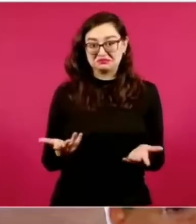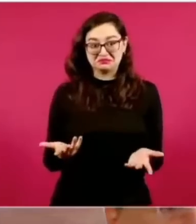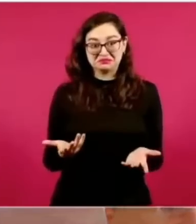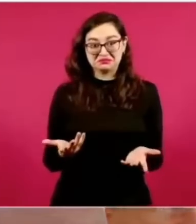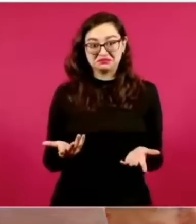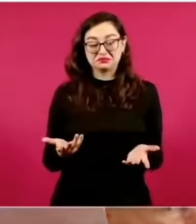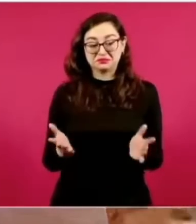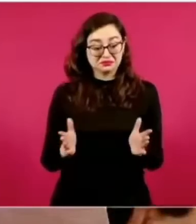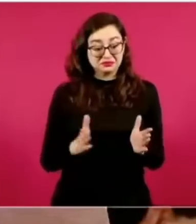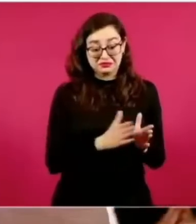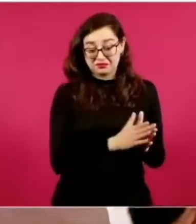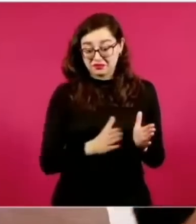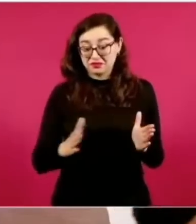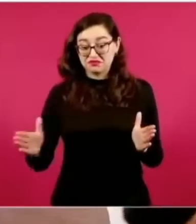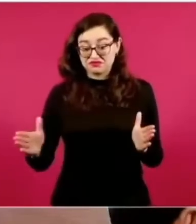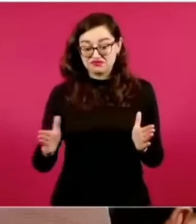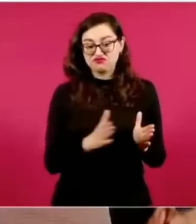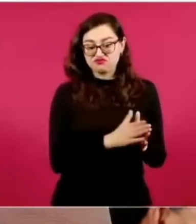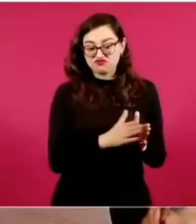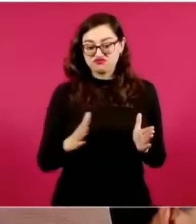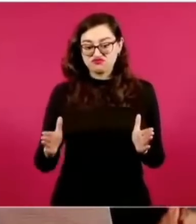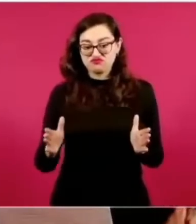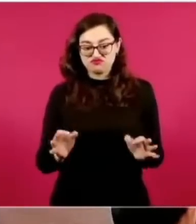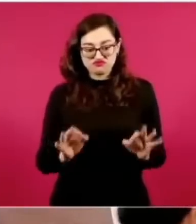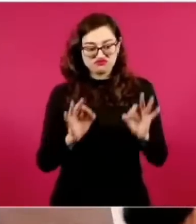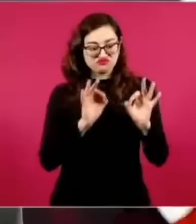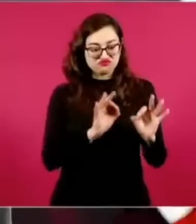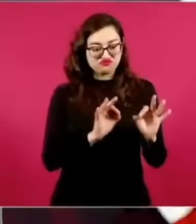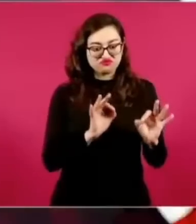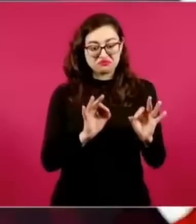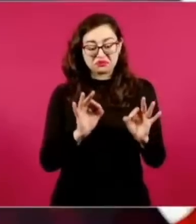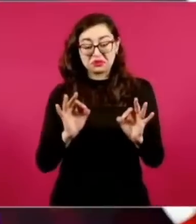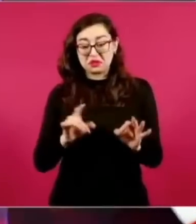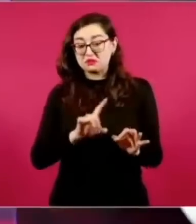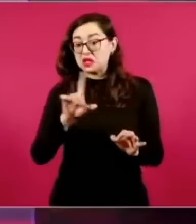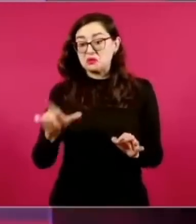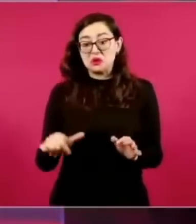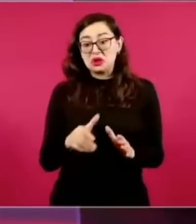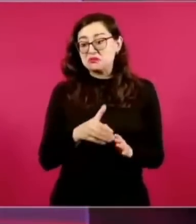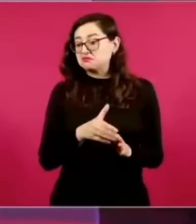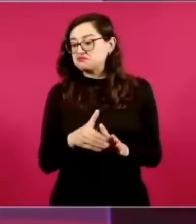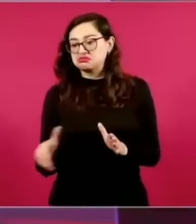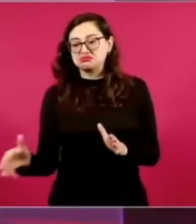la mejor prensa que había habido hasta nuestros tiempos.